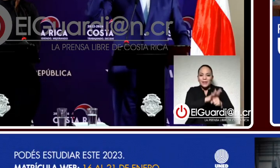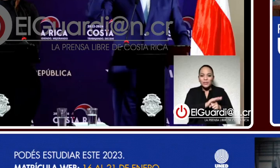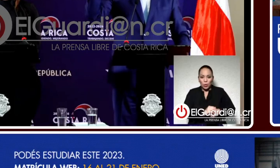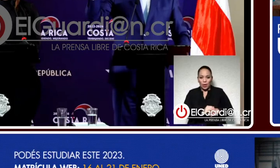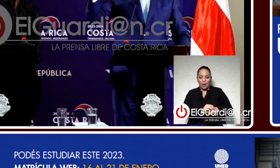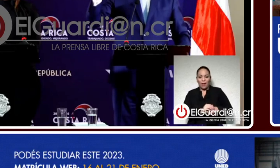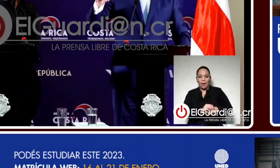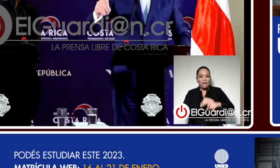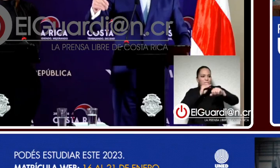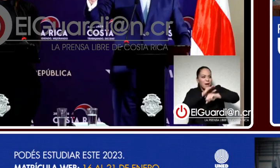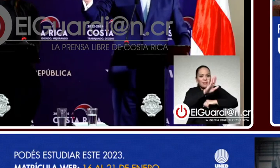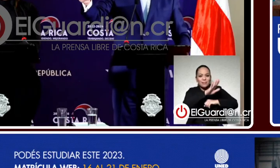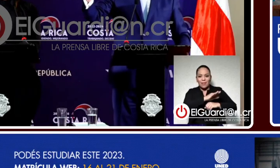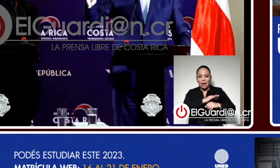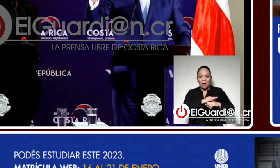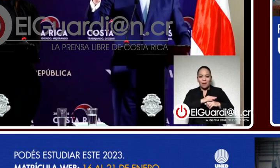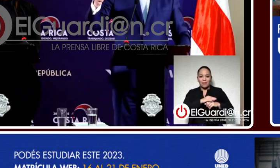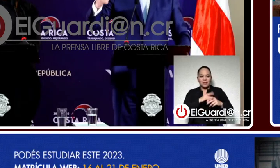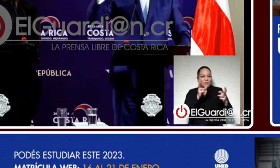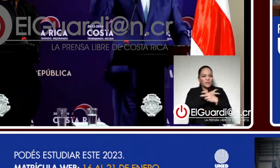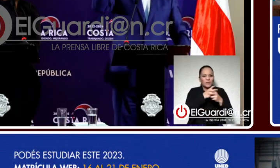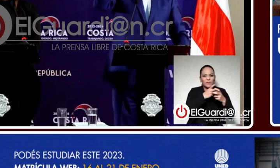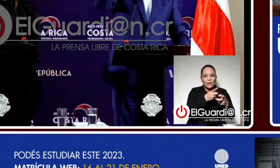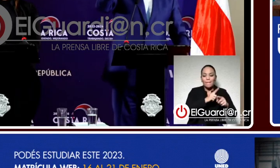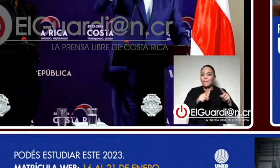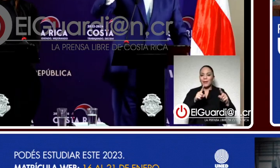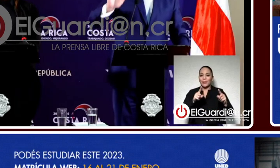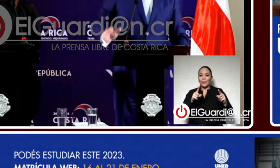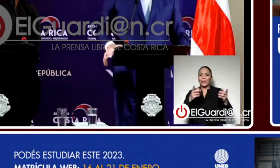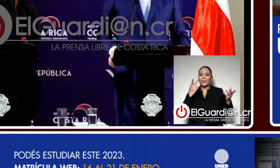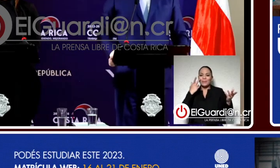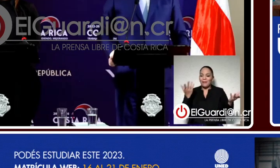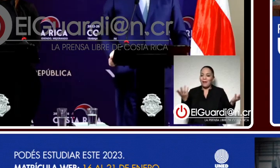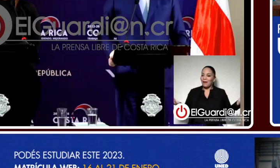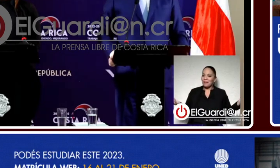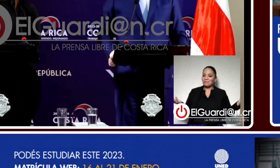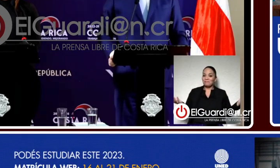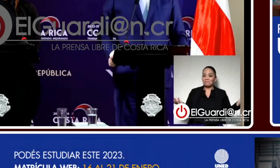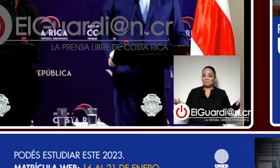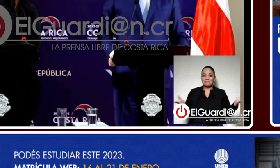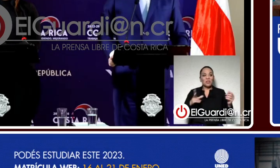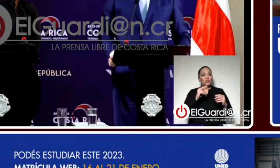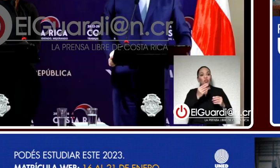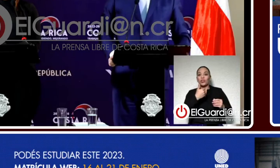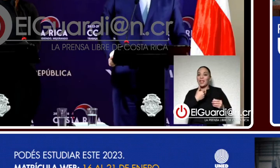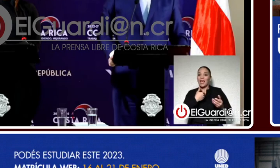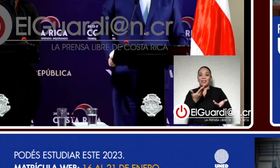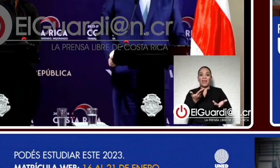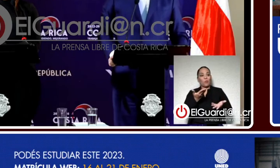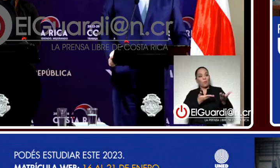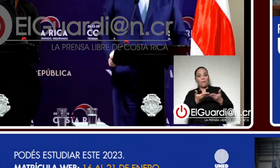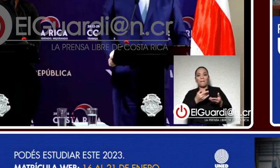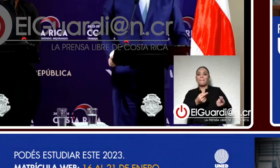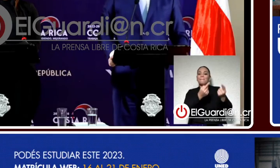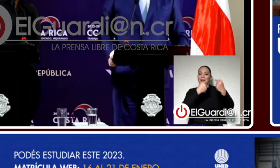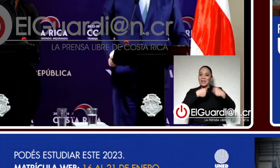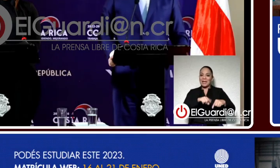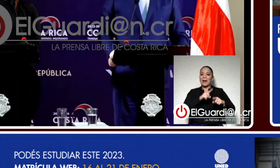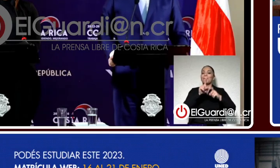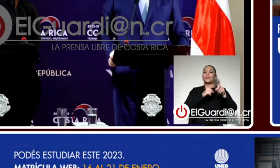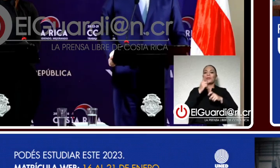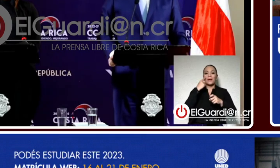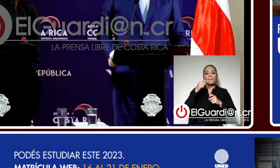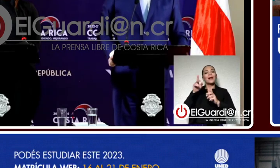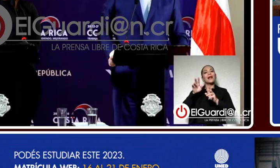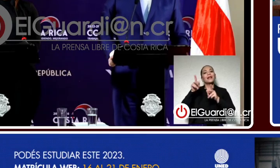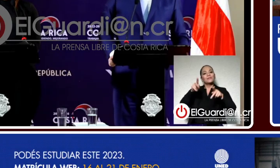manda, envenena y ni siquiera tiene la cortesía hacia sus lectores de venir a preguntar Jefe, acá tiene